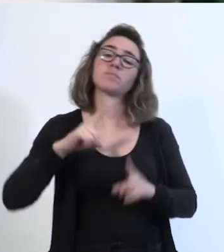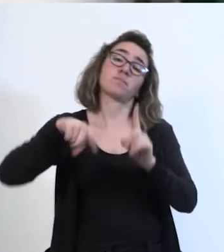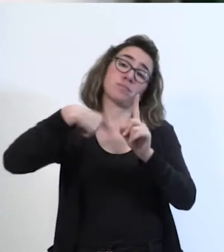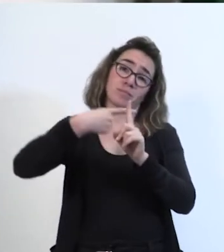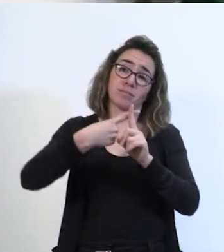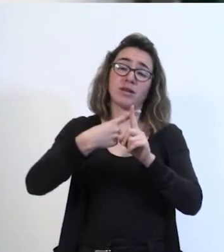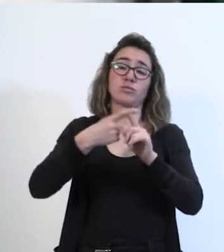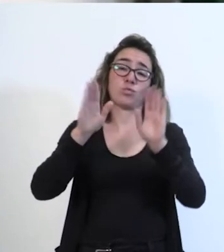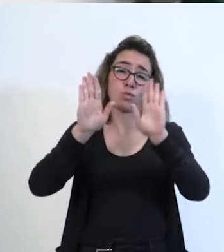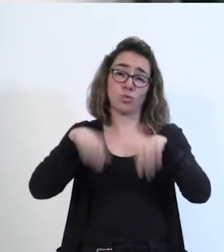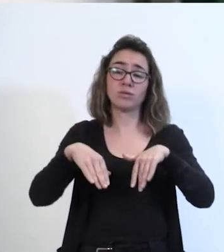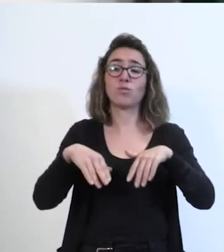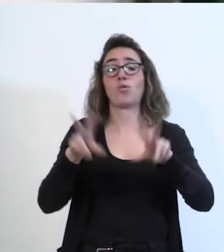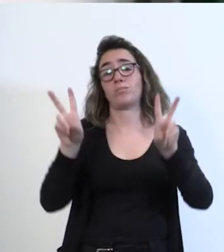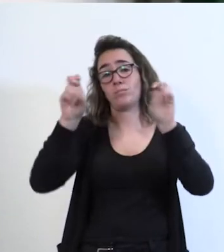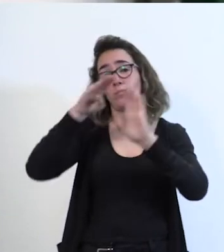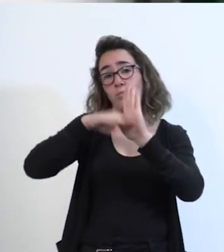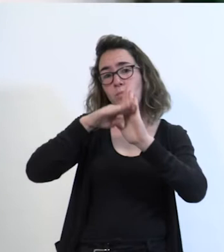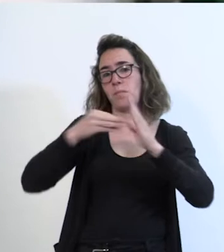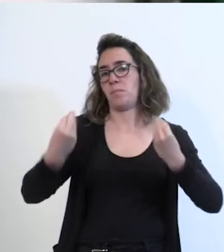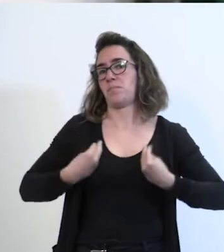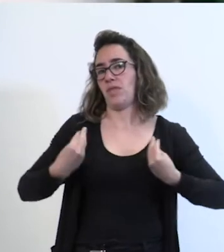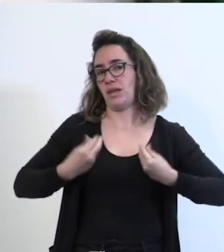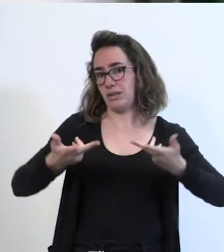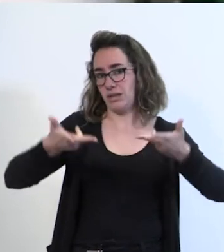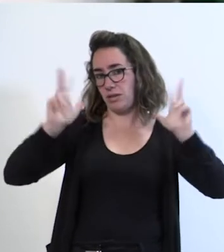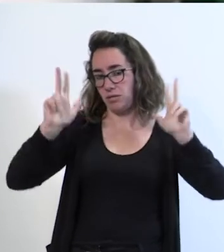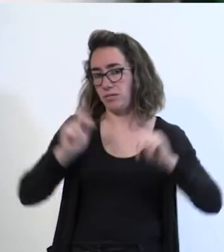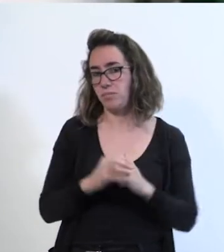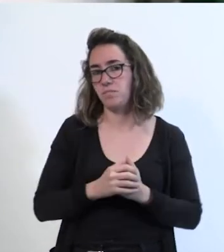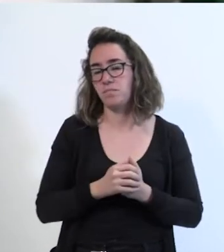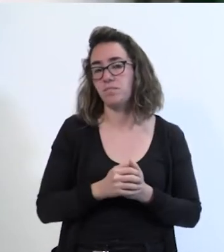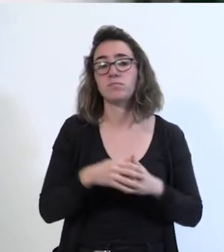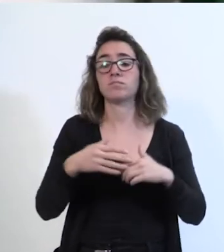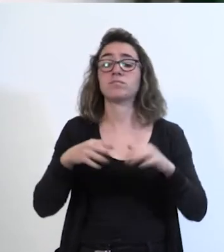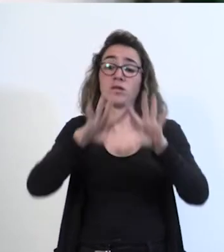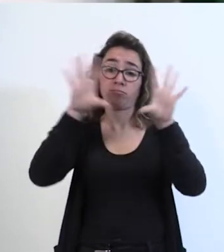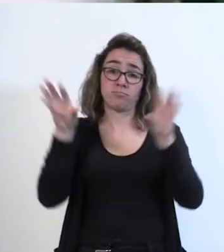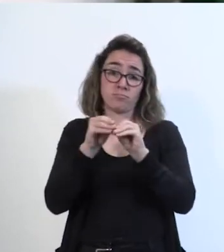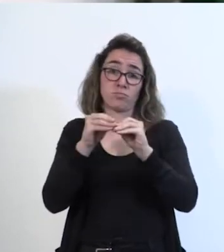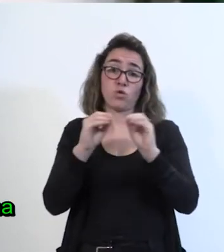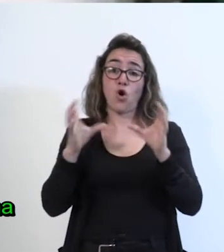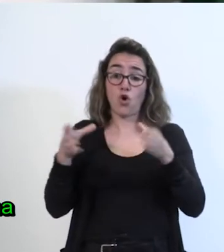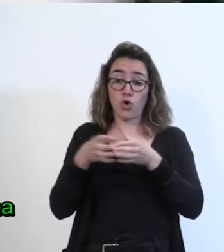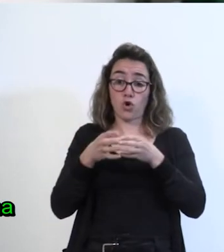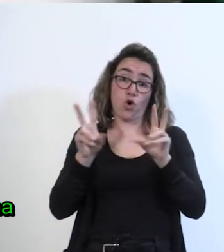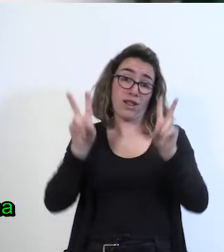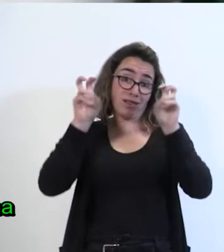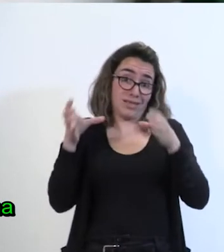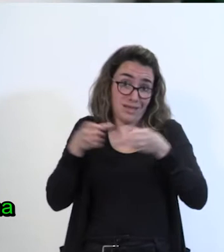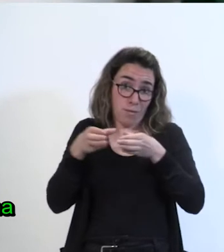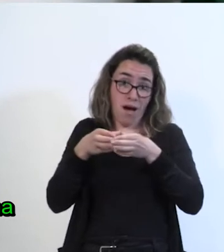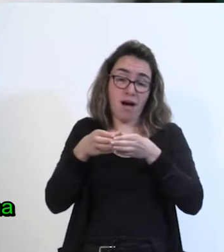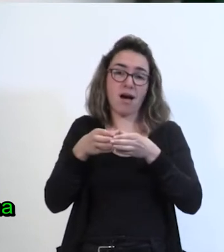el programa que se llama Vidas Libres de Violencia para las Mujeres. Entonces, la colectiva, que tiene una